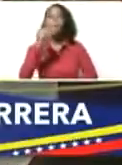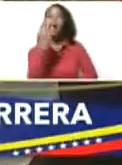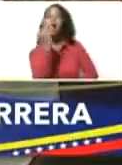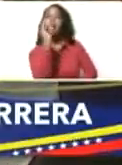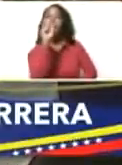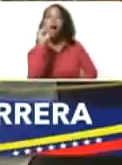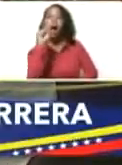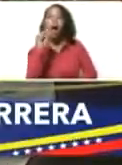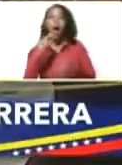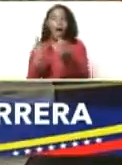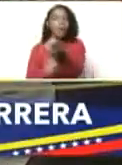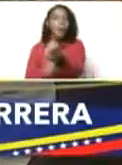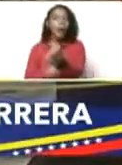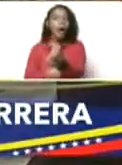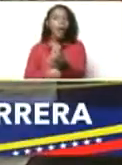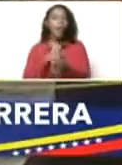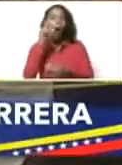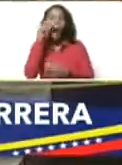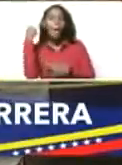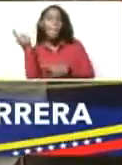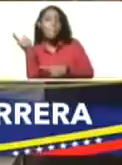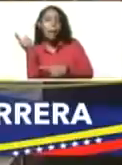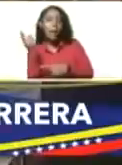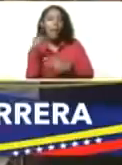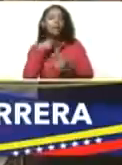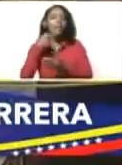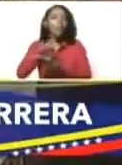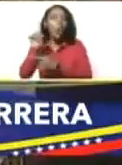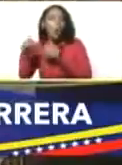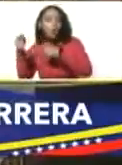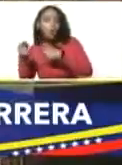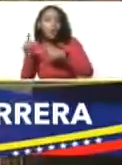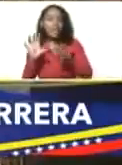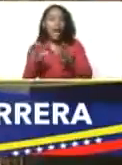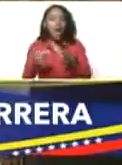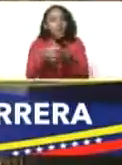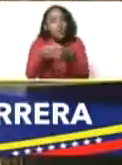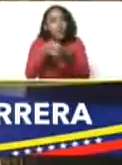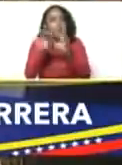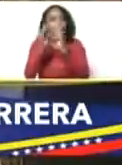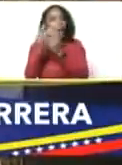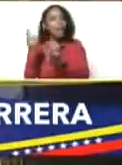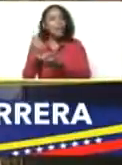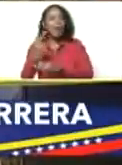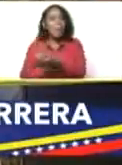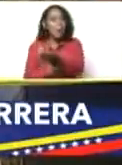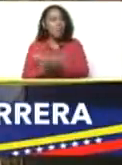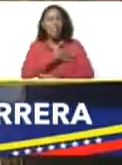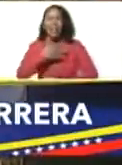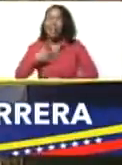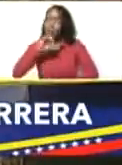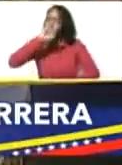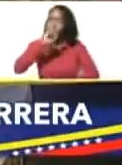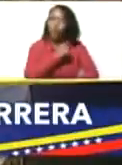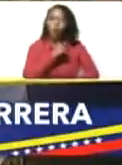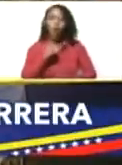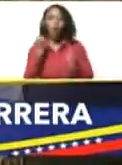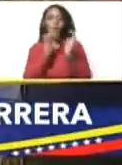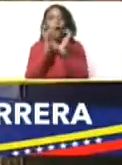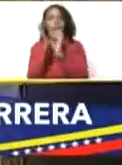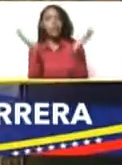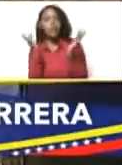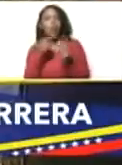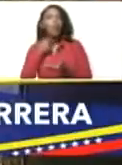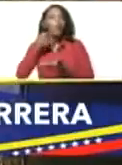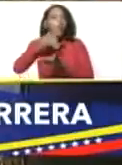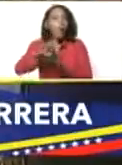hermana de Lázaro y de Marta, ese núcleo familiar de hermanos que se querían tanto con Jesús. Cuando muere